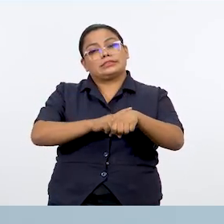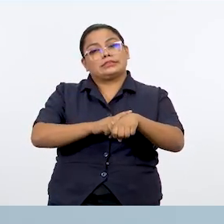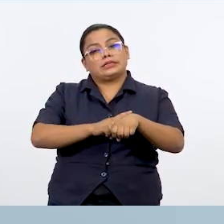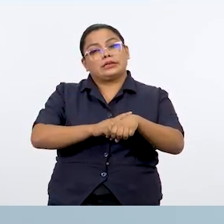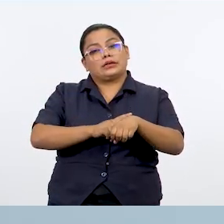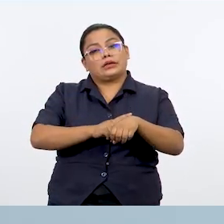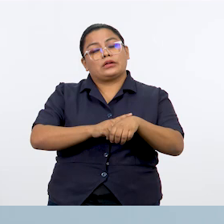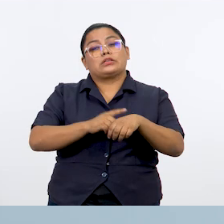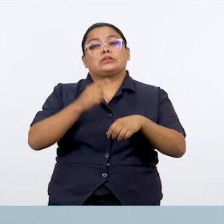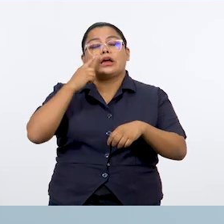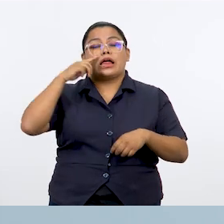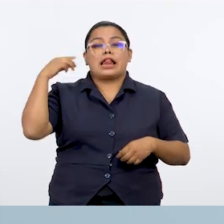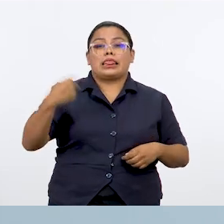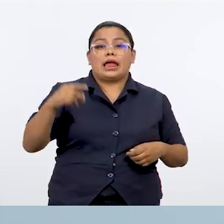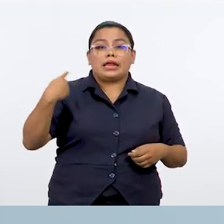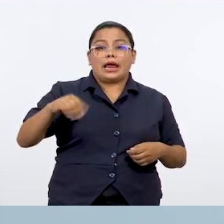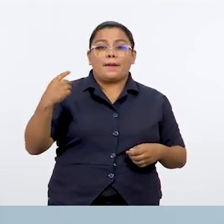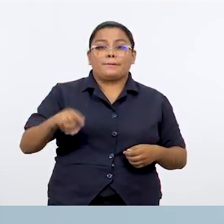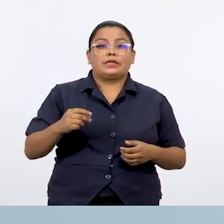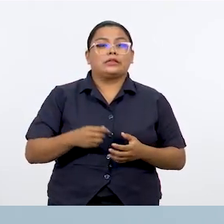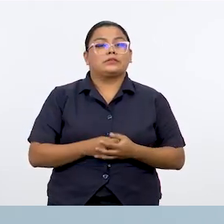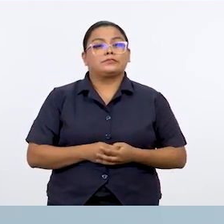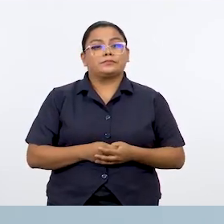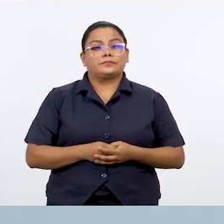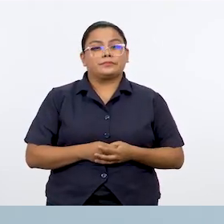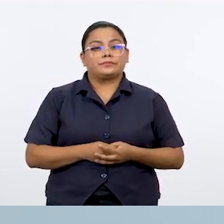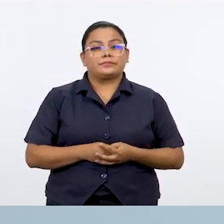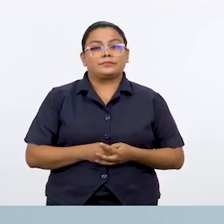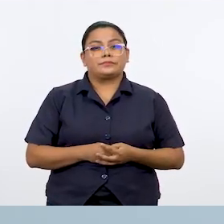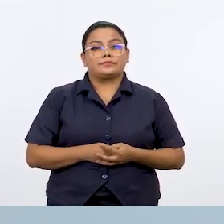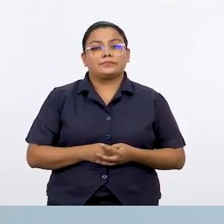nos da la rapidez.